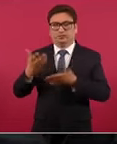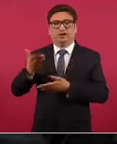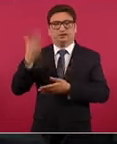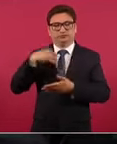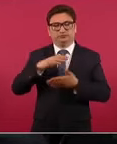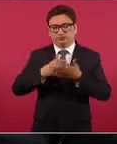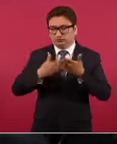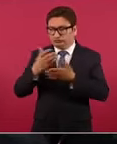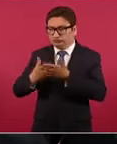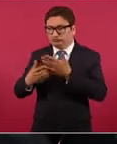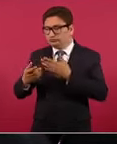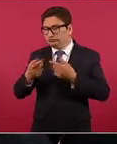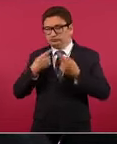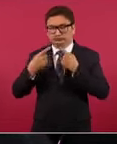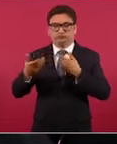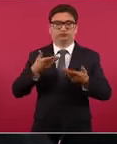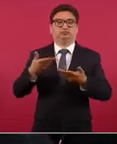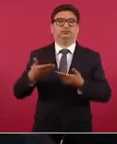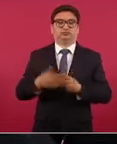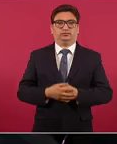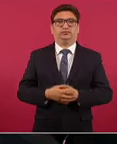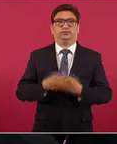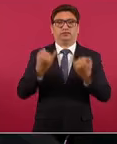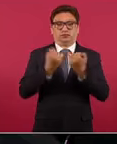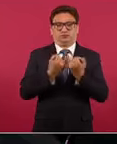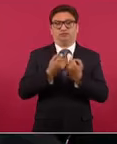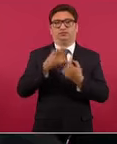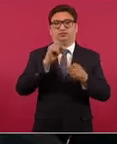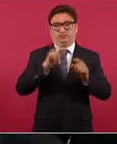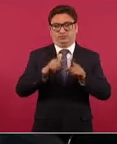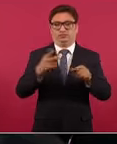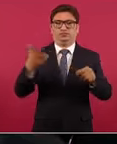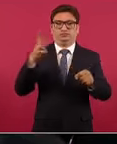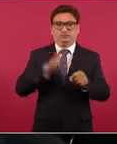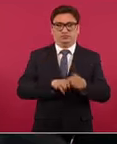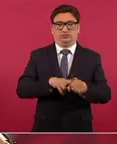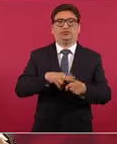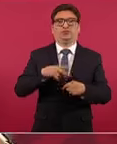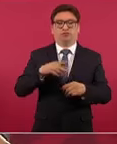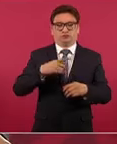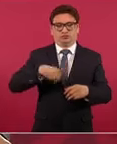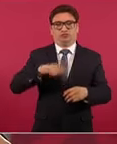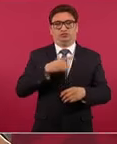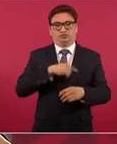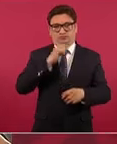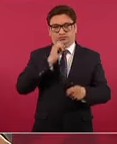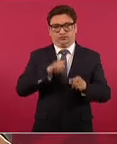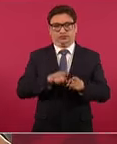suscritos en el caso de hospitales hemos logrado también